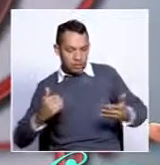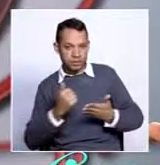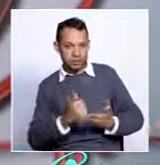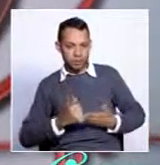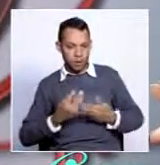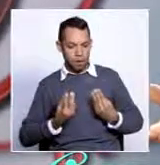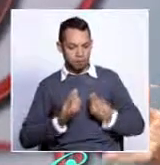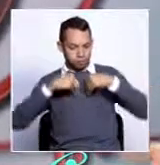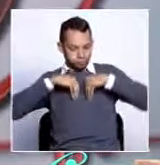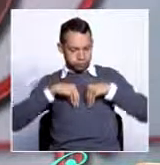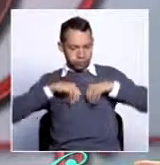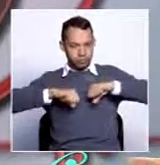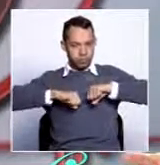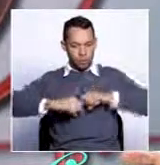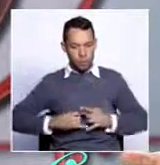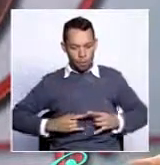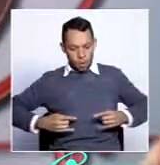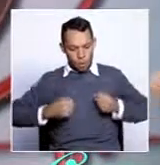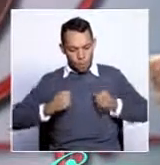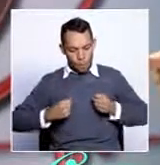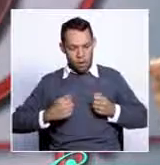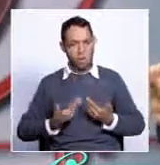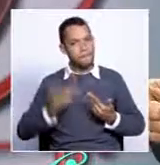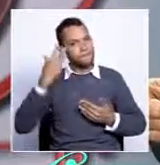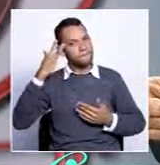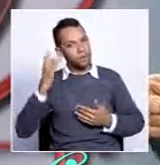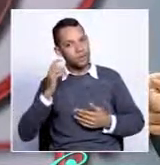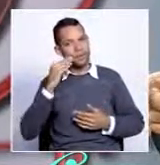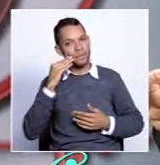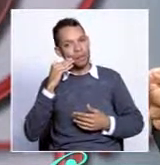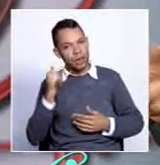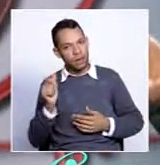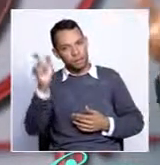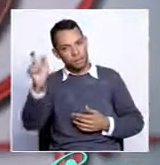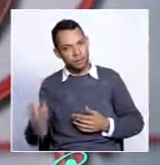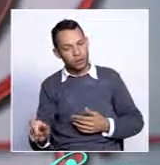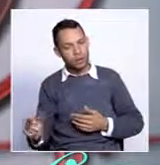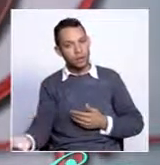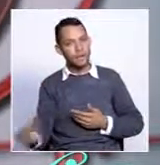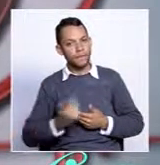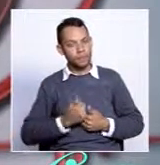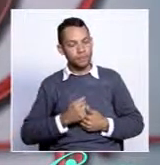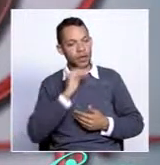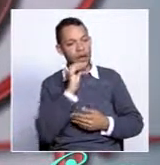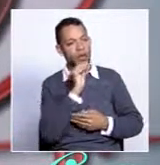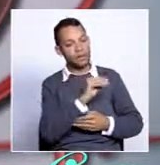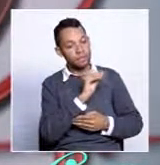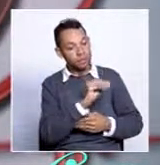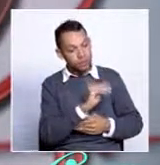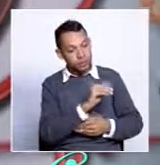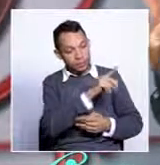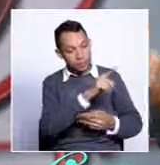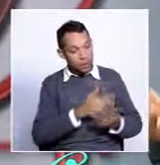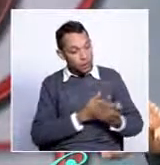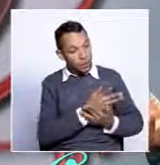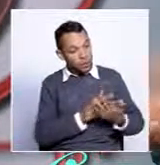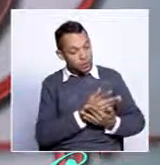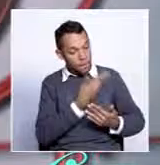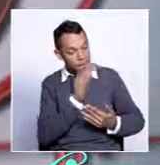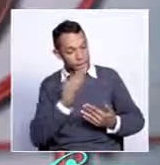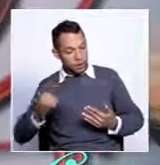para que usted pueda comparar el porque esa señora vino a contarle a usted a enseñarle a usted que ya